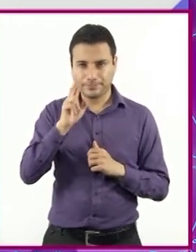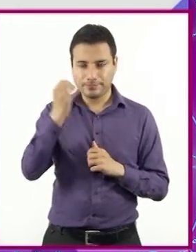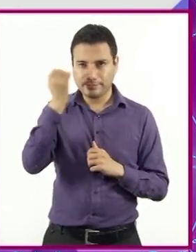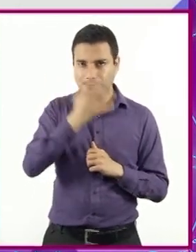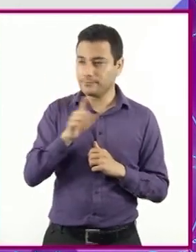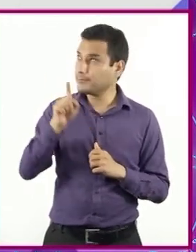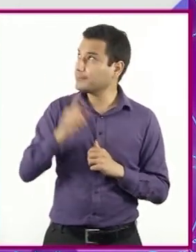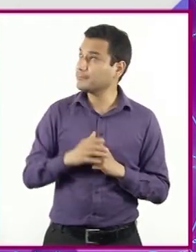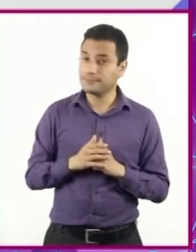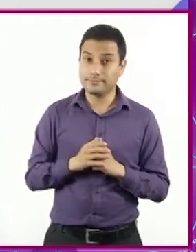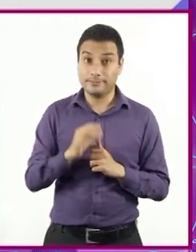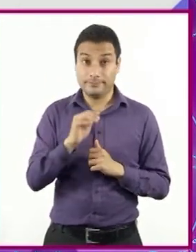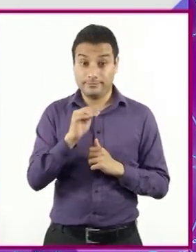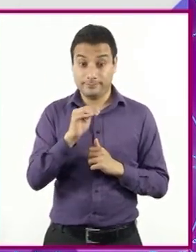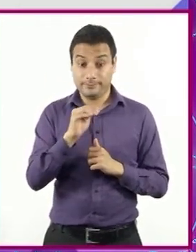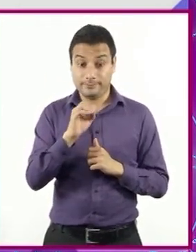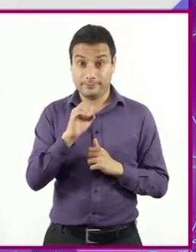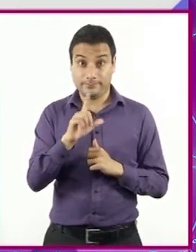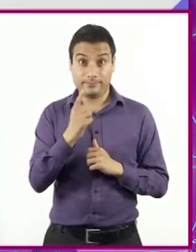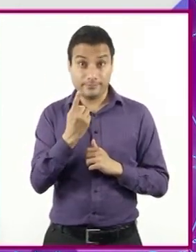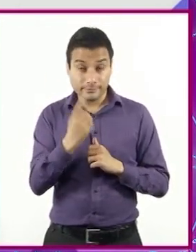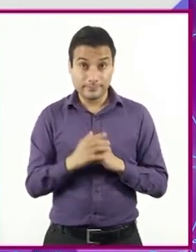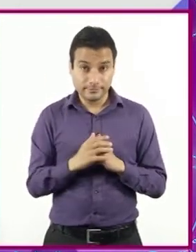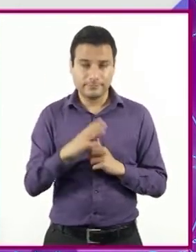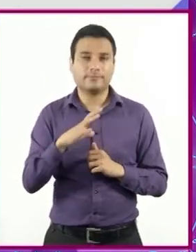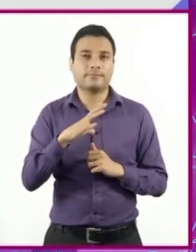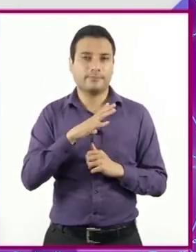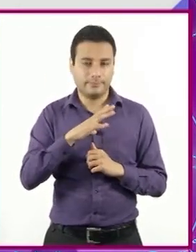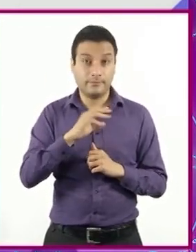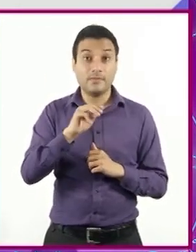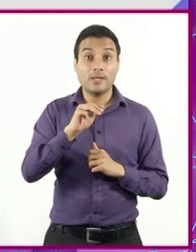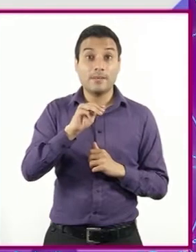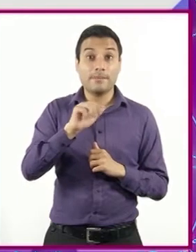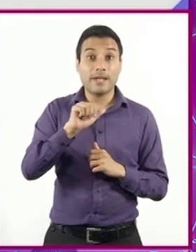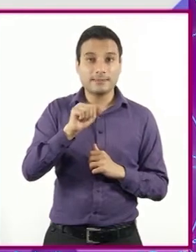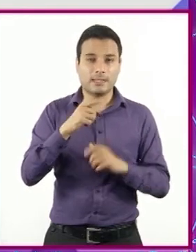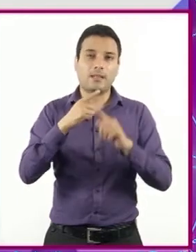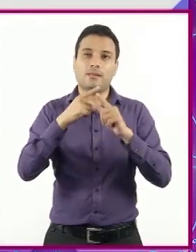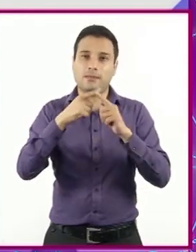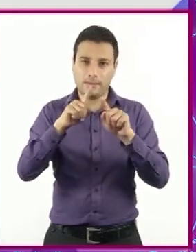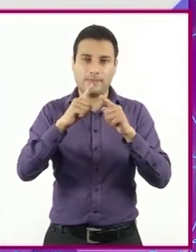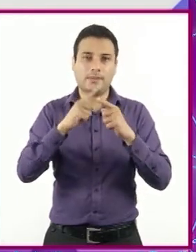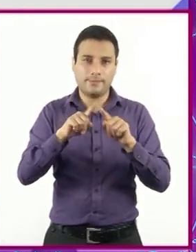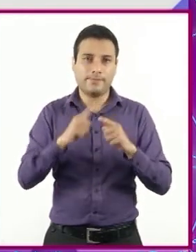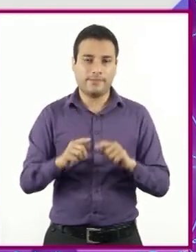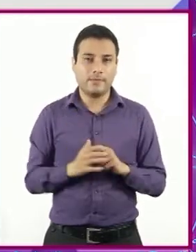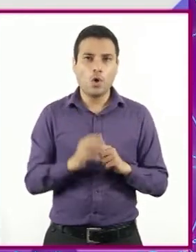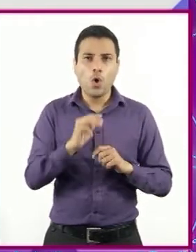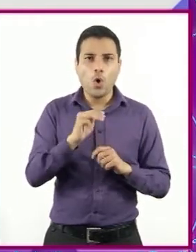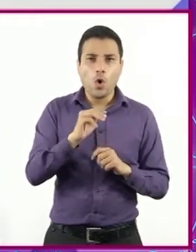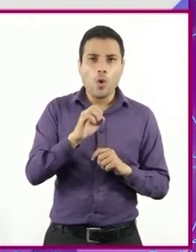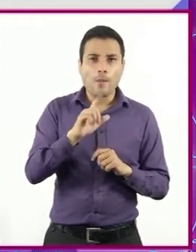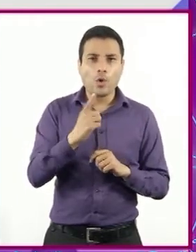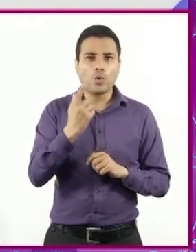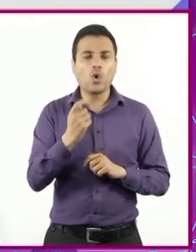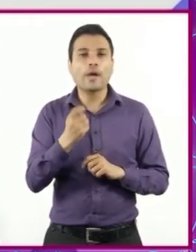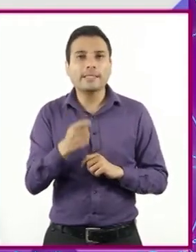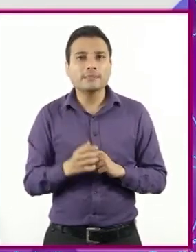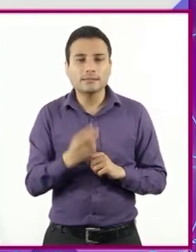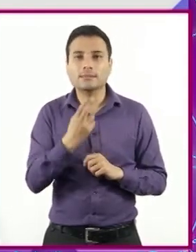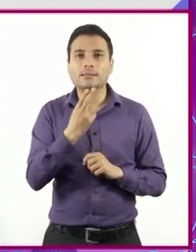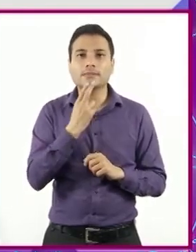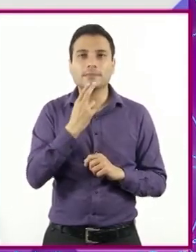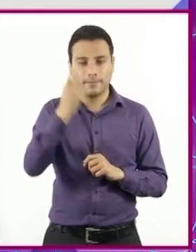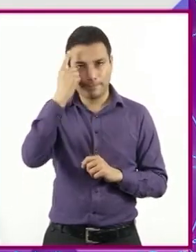mol de diferentes sustancias tienen diferentes masas. Por lo tanto, un mol es la unidad para representar